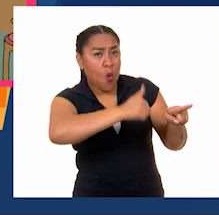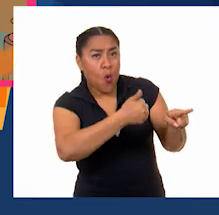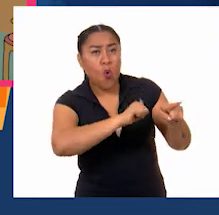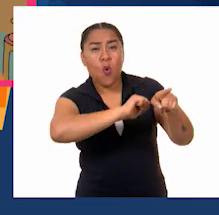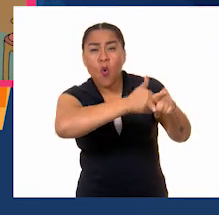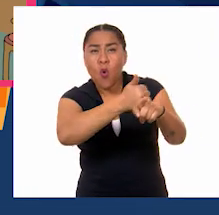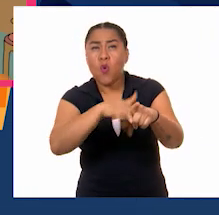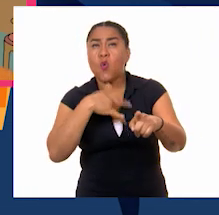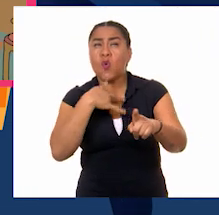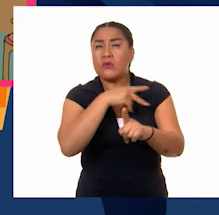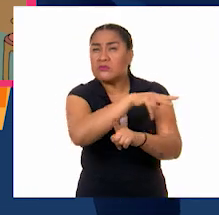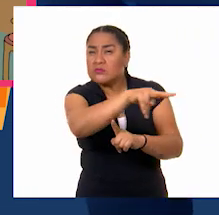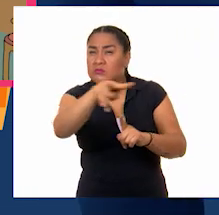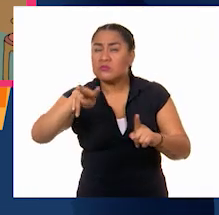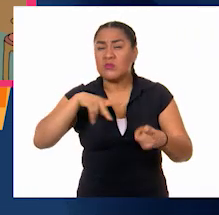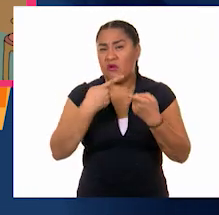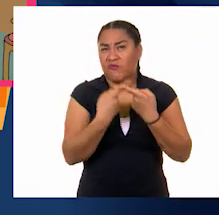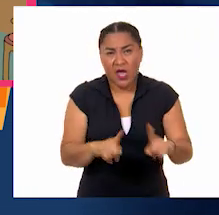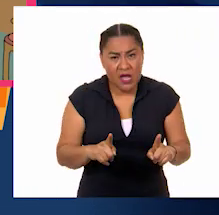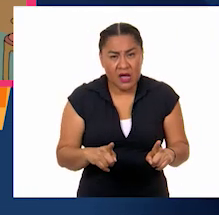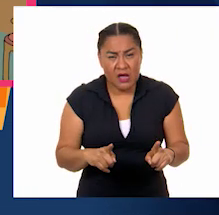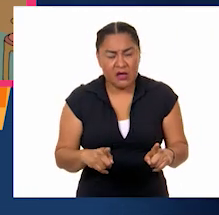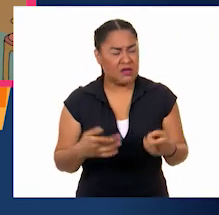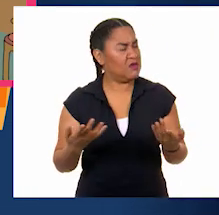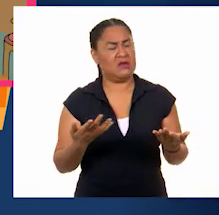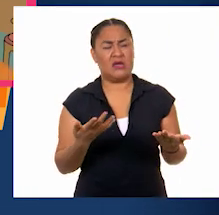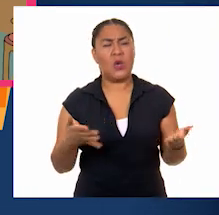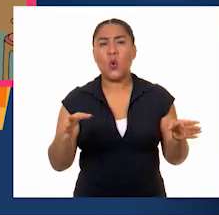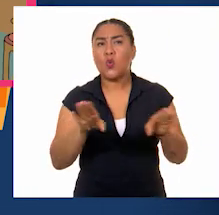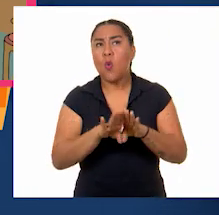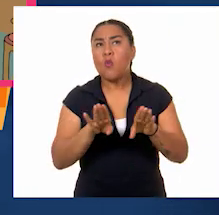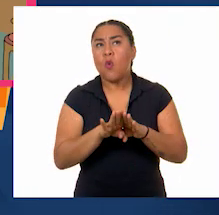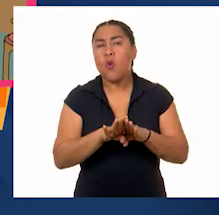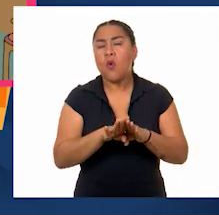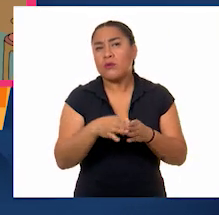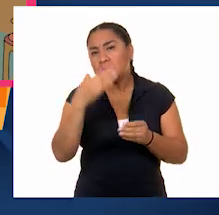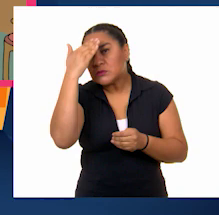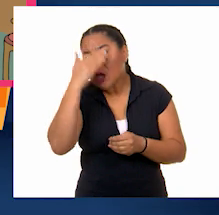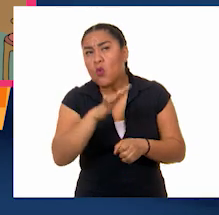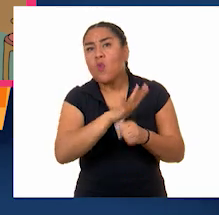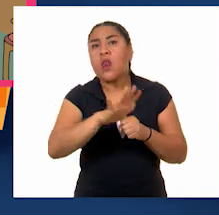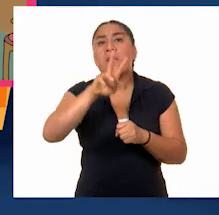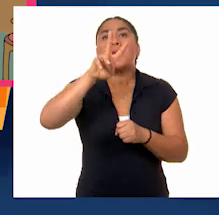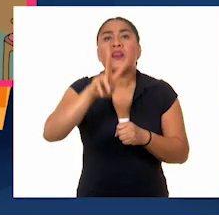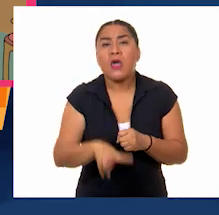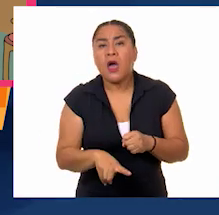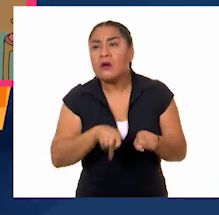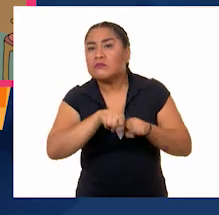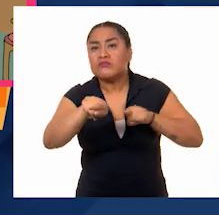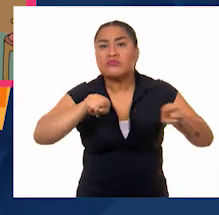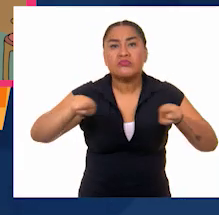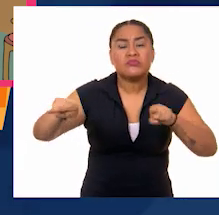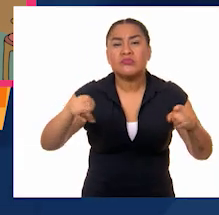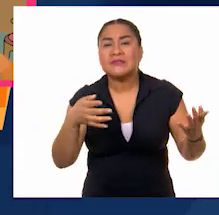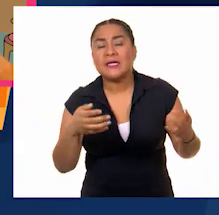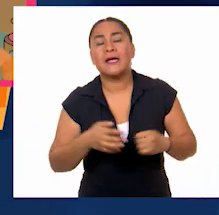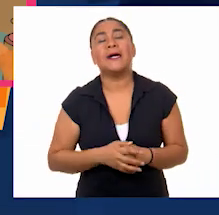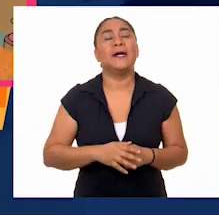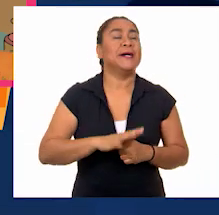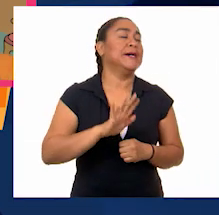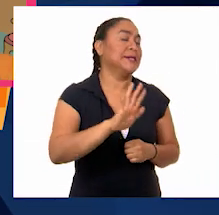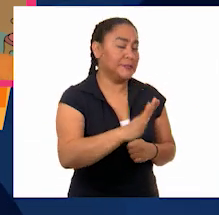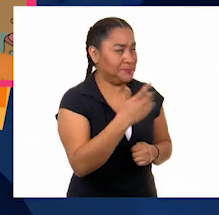una cosmovisión diferente, ¿cómo sabemos cuál es la verdadera cosmovisión? Ah, pues mira,